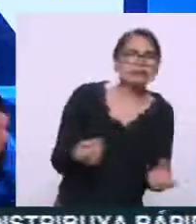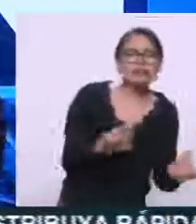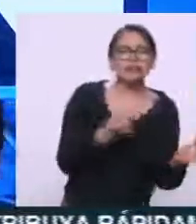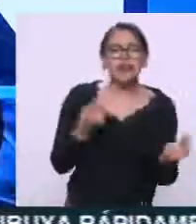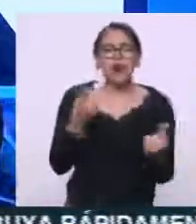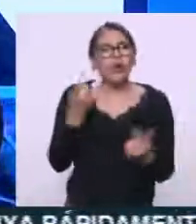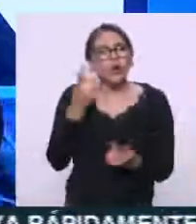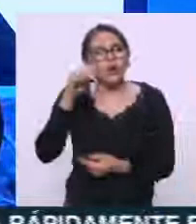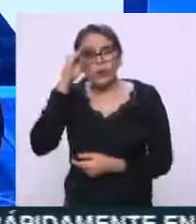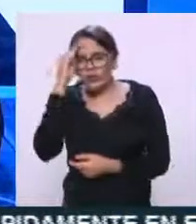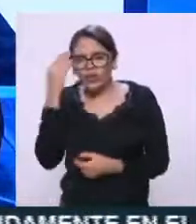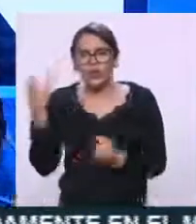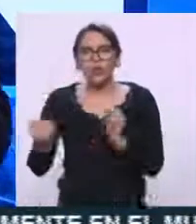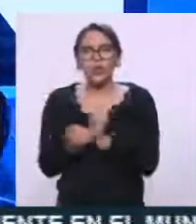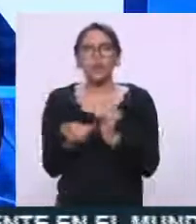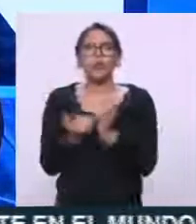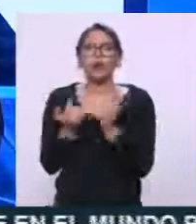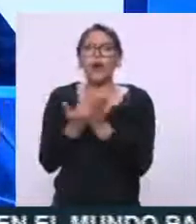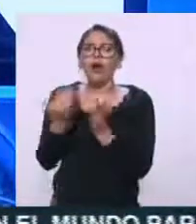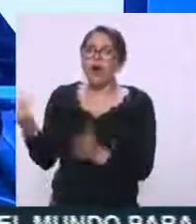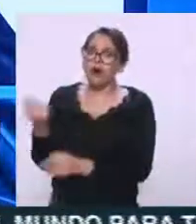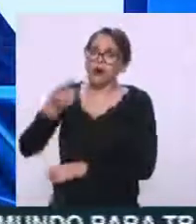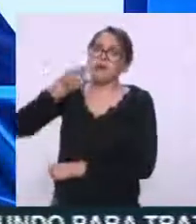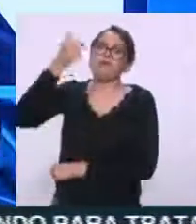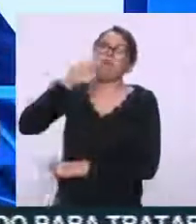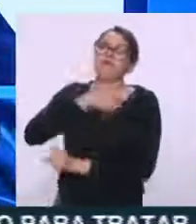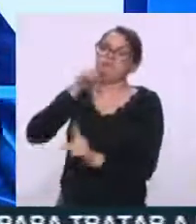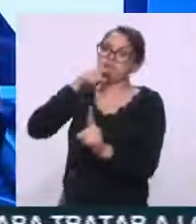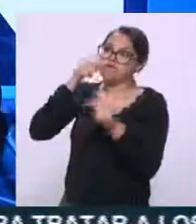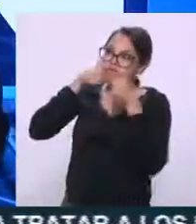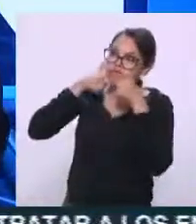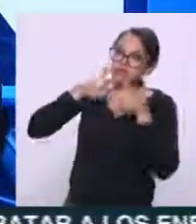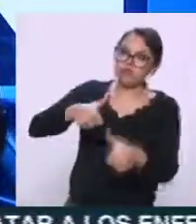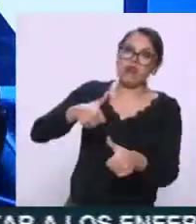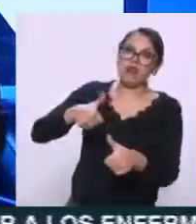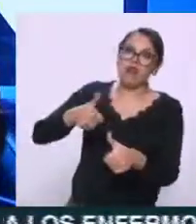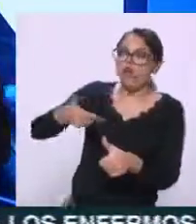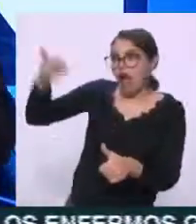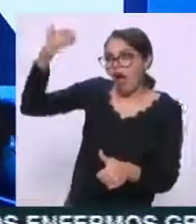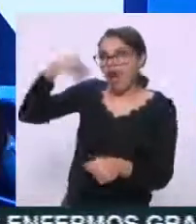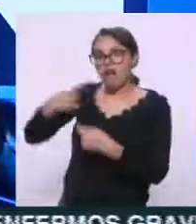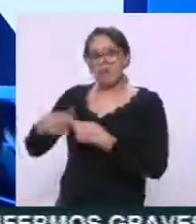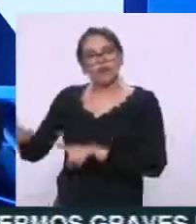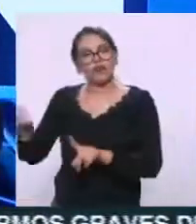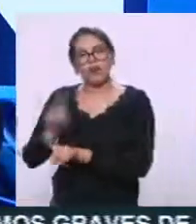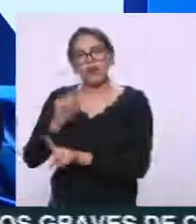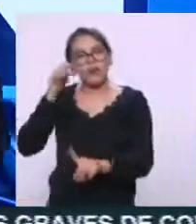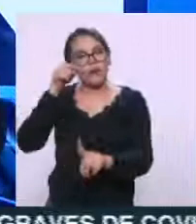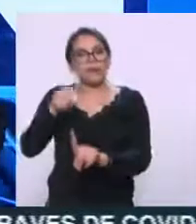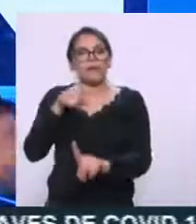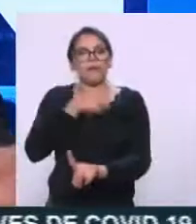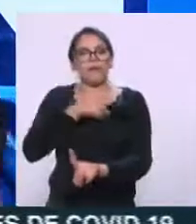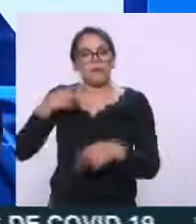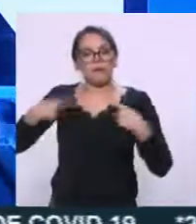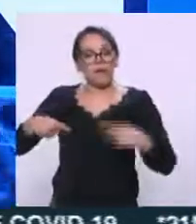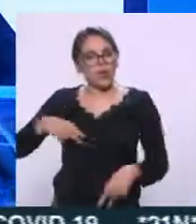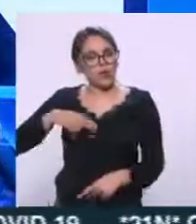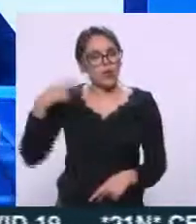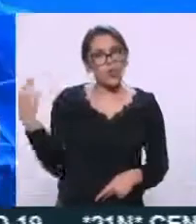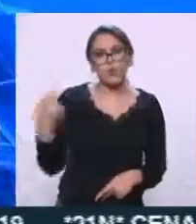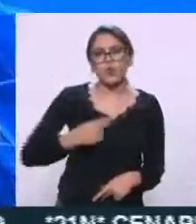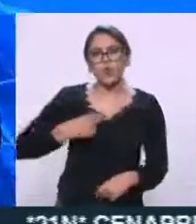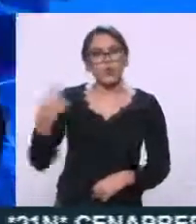el llamado pues es atender primero, a diferencia de lo que se hacía antes, a quienes más lo necesitan, ya no rescatar a las